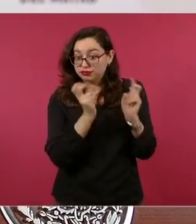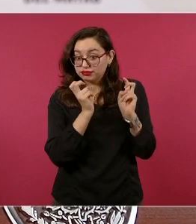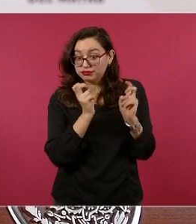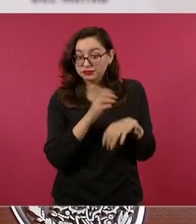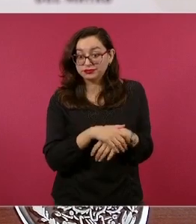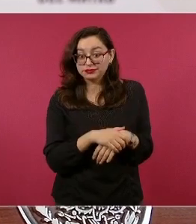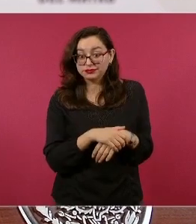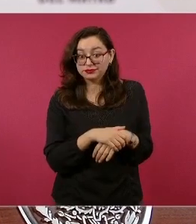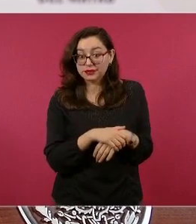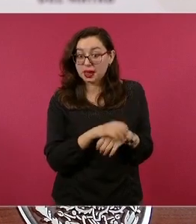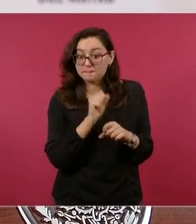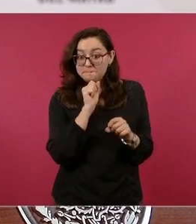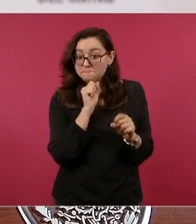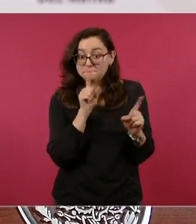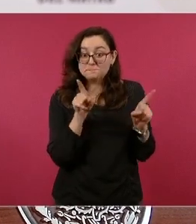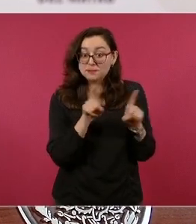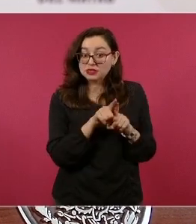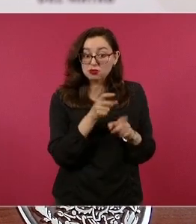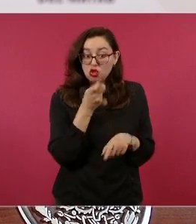Son iguales.